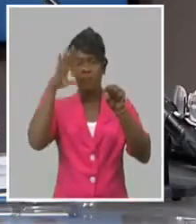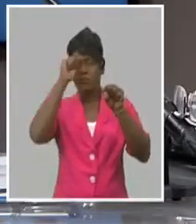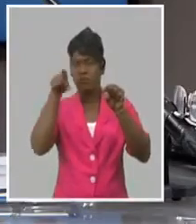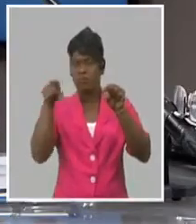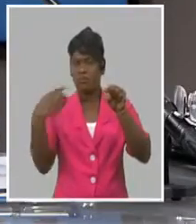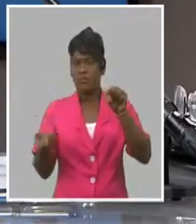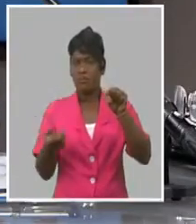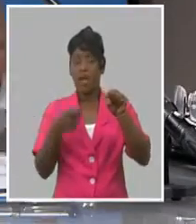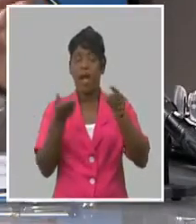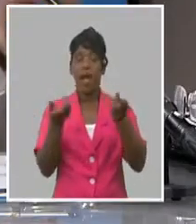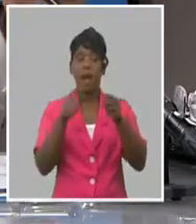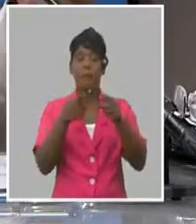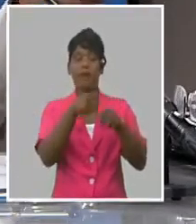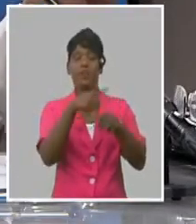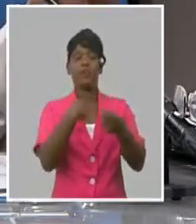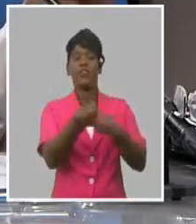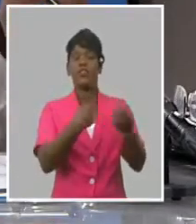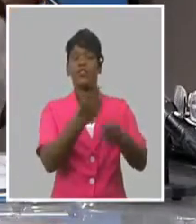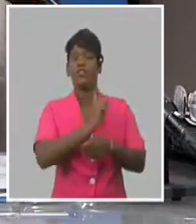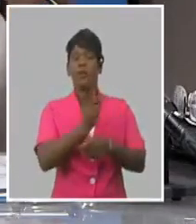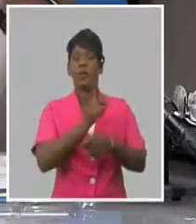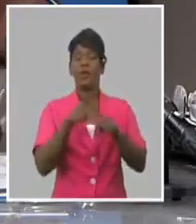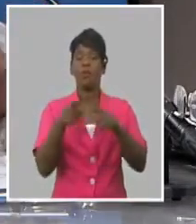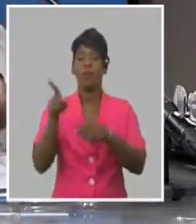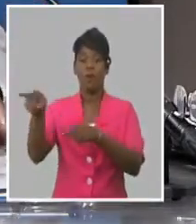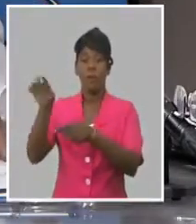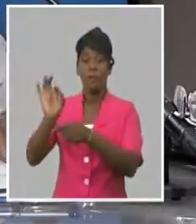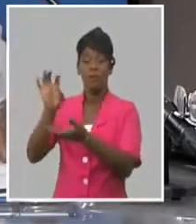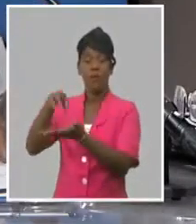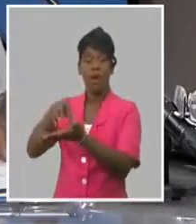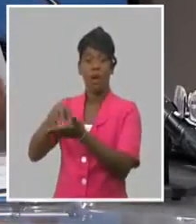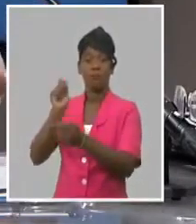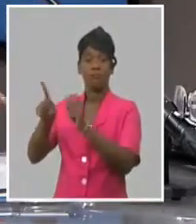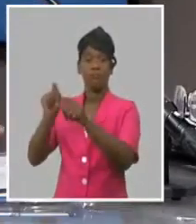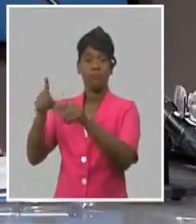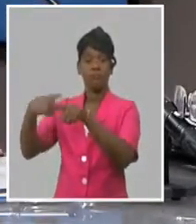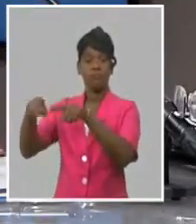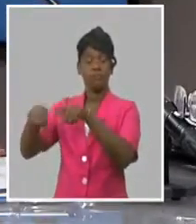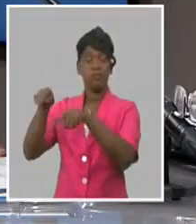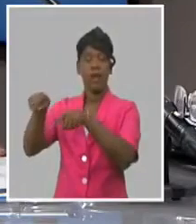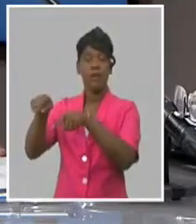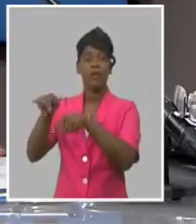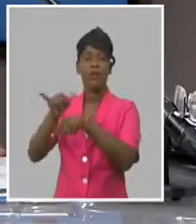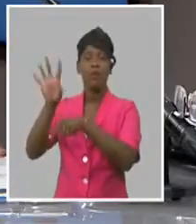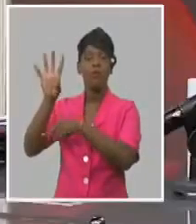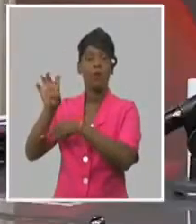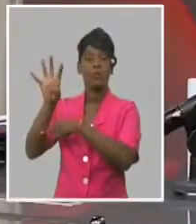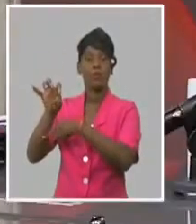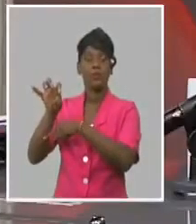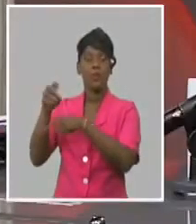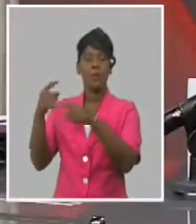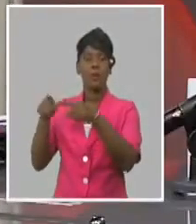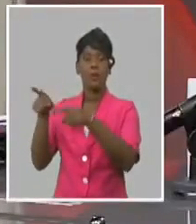venden. Como había una oferta estatal a 4 pesos, ellos no se metían en ese negocio.